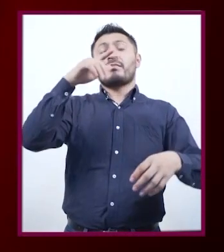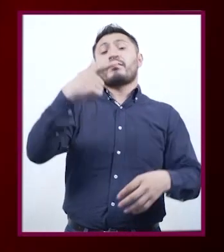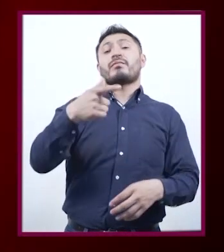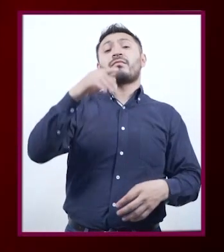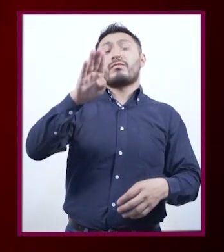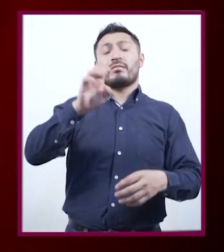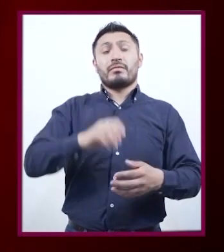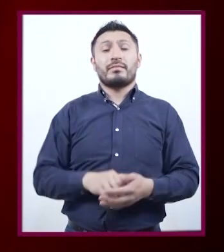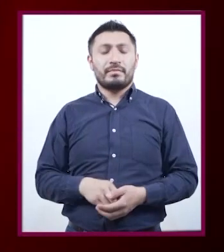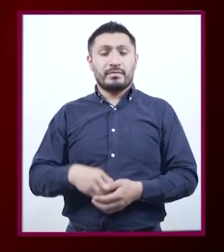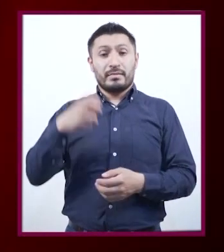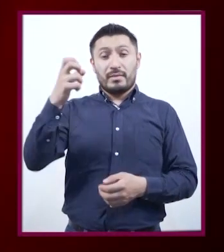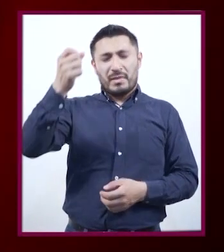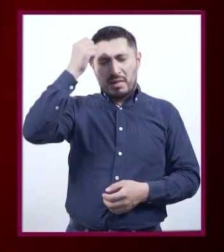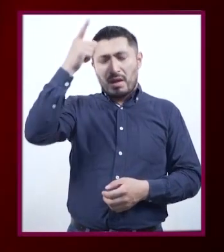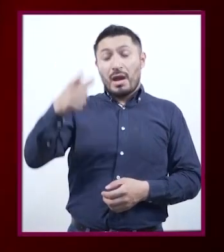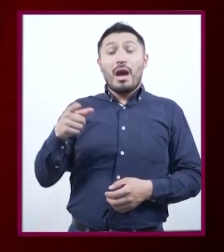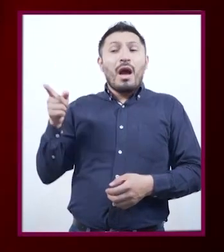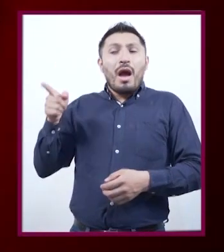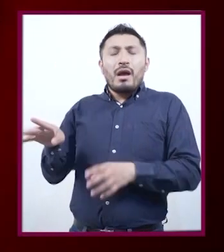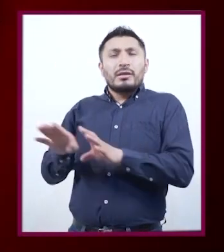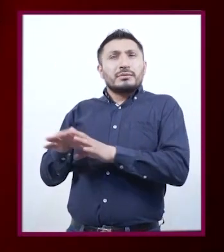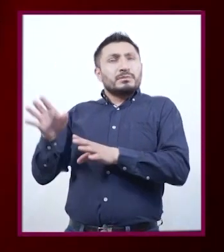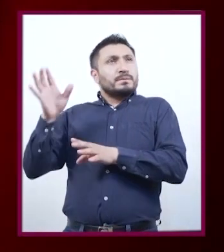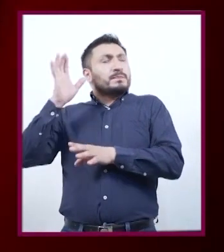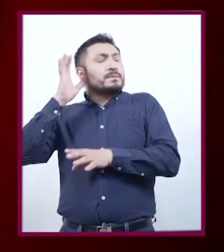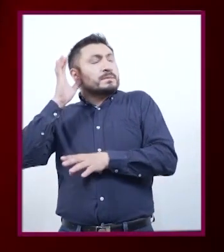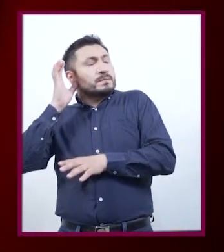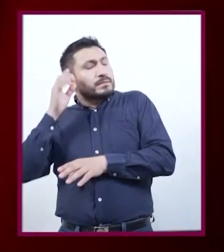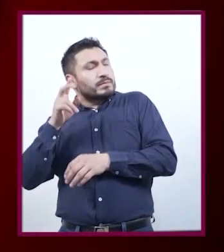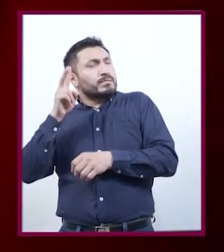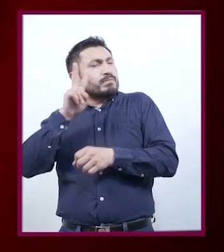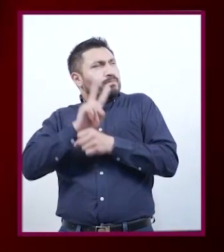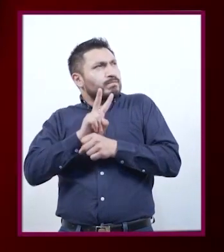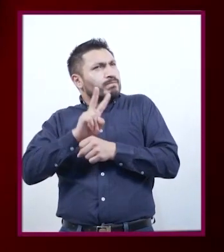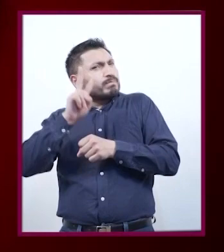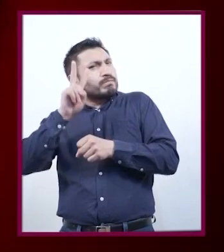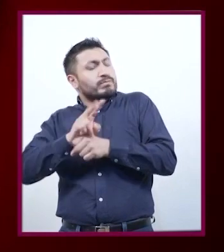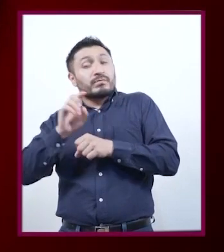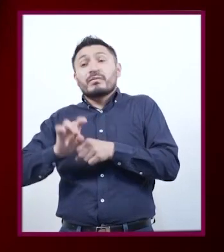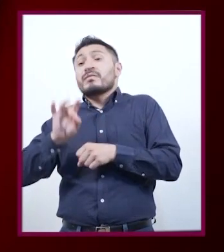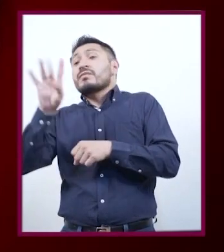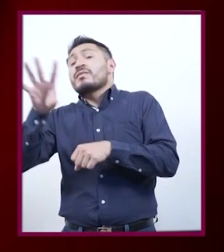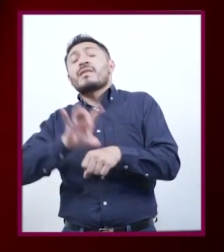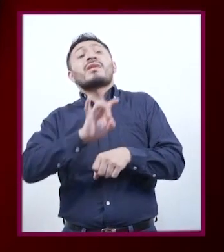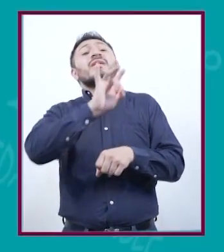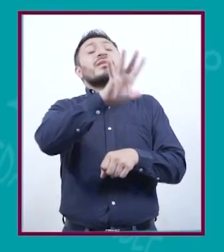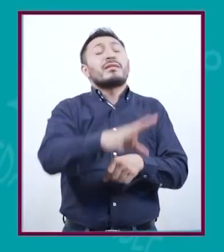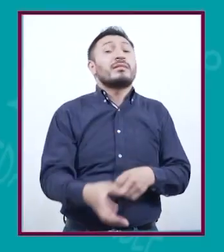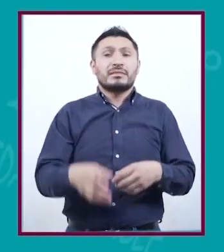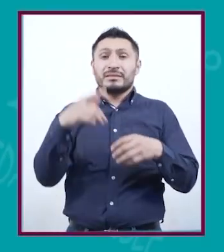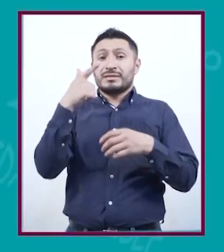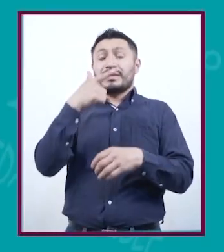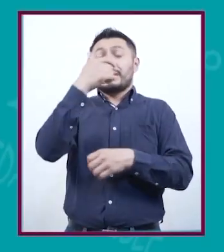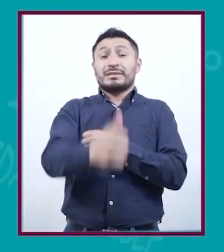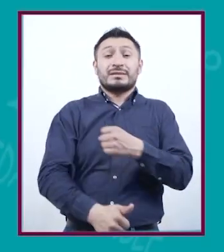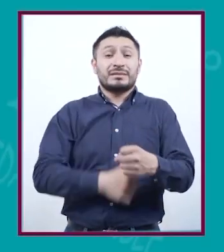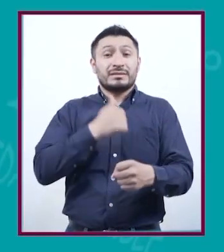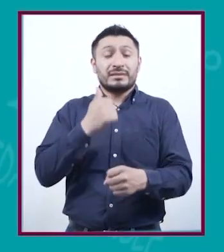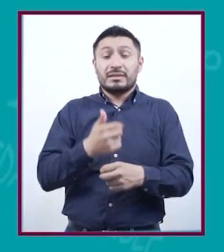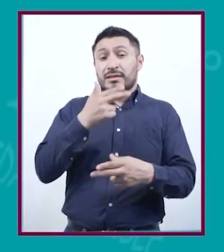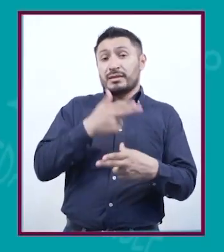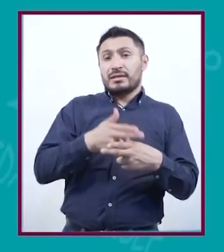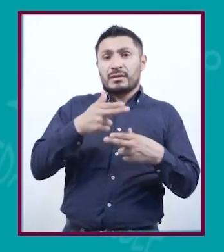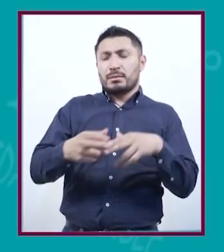KGB. El dichoso invento transmitió las conversaciones privadas que los embajadores tuvieron en su despacho durante 7